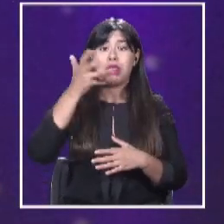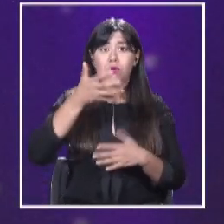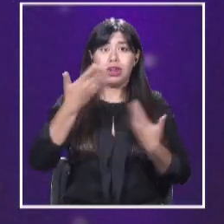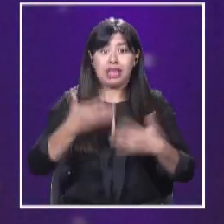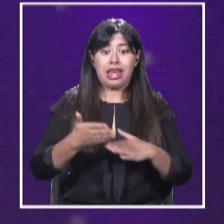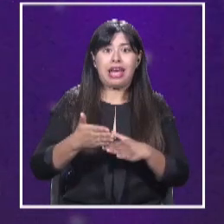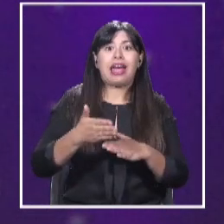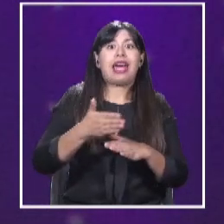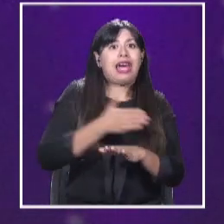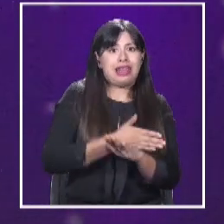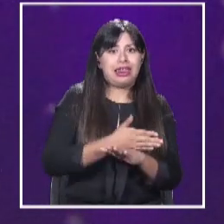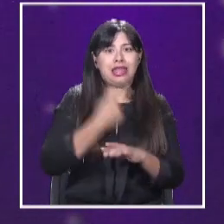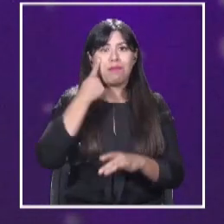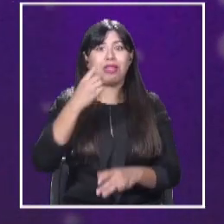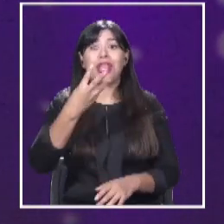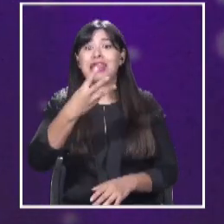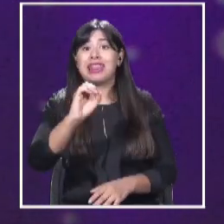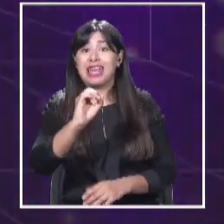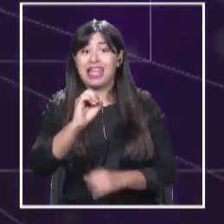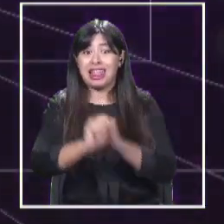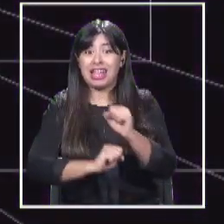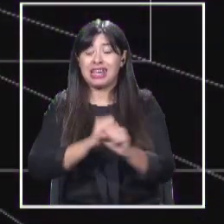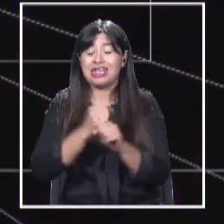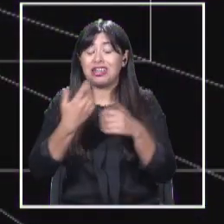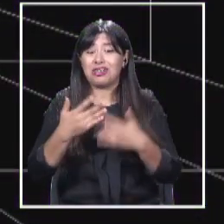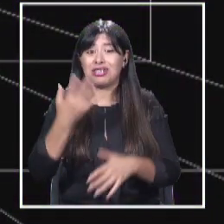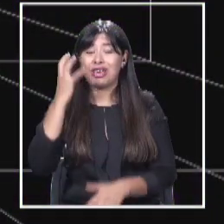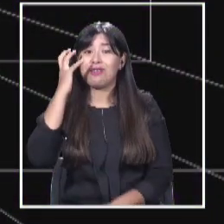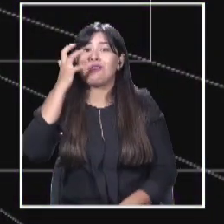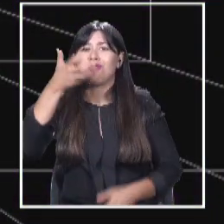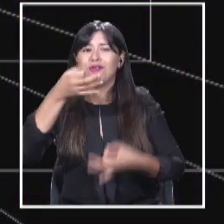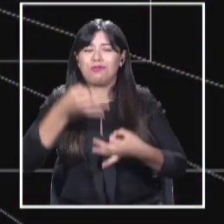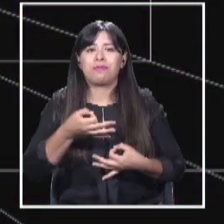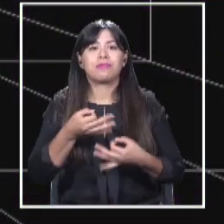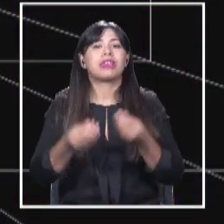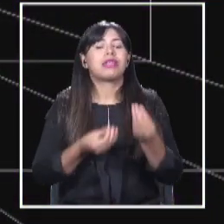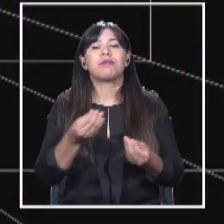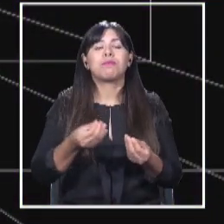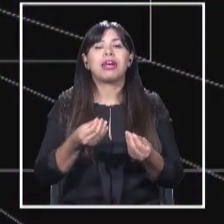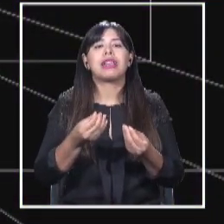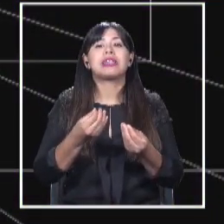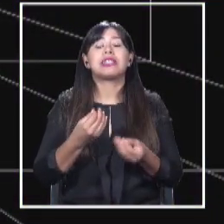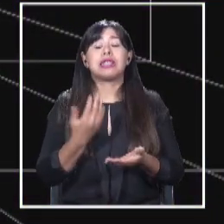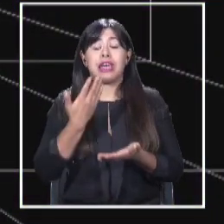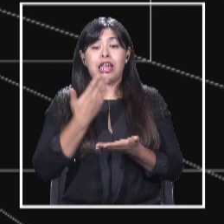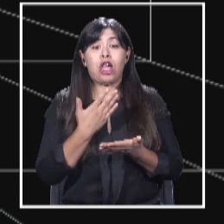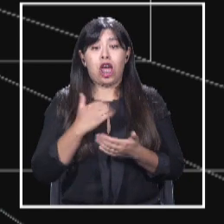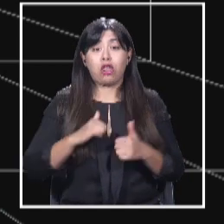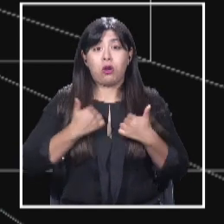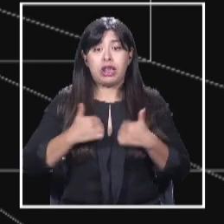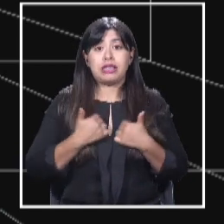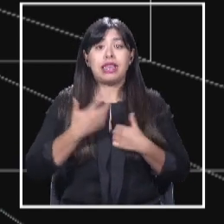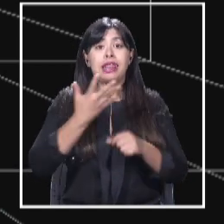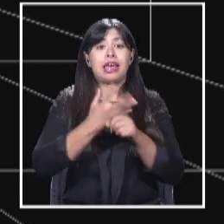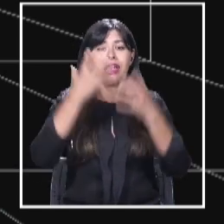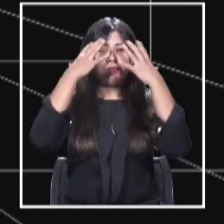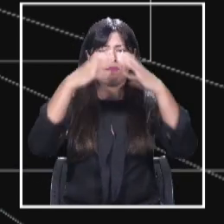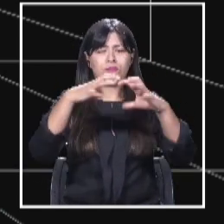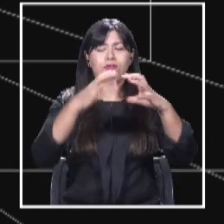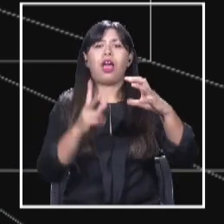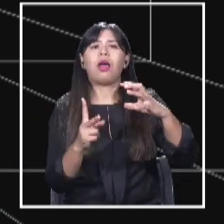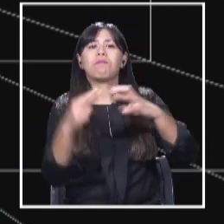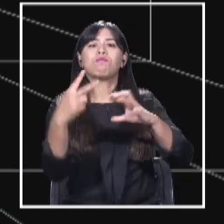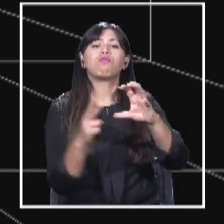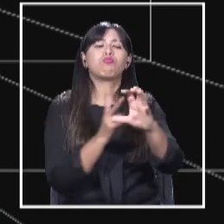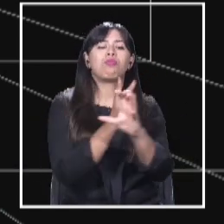particular de los adolescentes, se está produciendo un proceso que se conoce como poda sináptica, y es que se reorganiza completamente el cerebro.